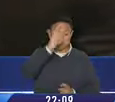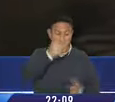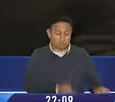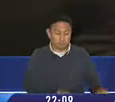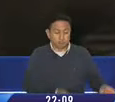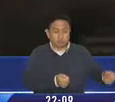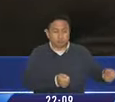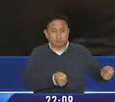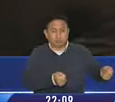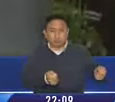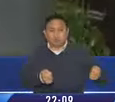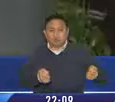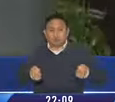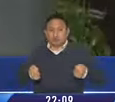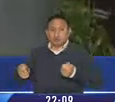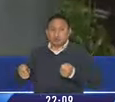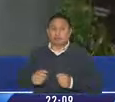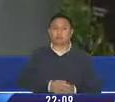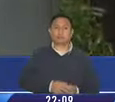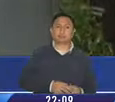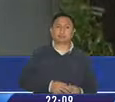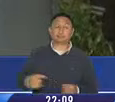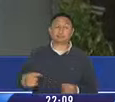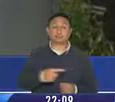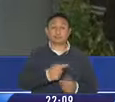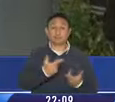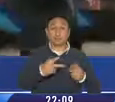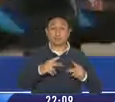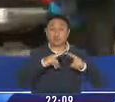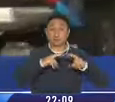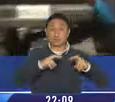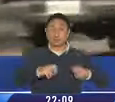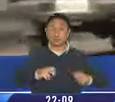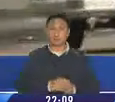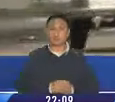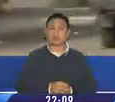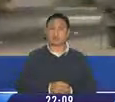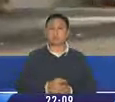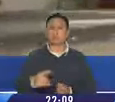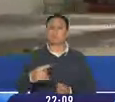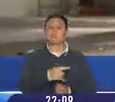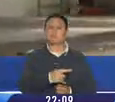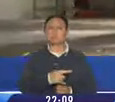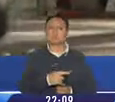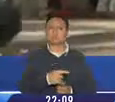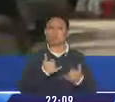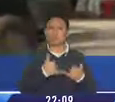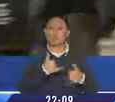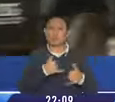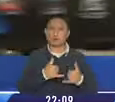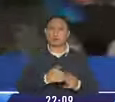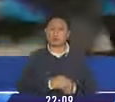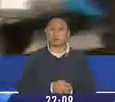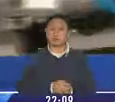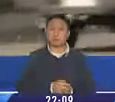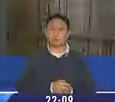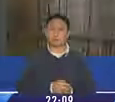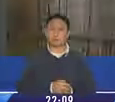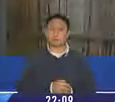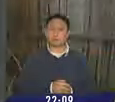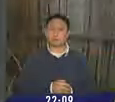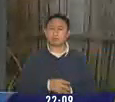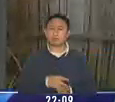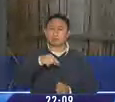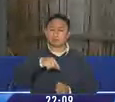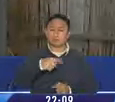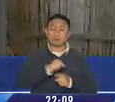de criminalística. La escena era investigada. No, jugaba nomás. Jugaba, era jugador. Jugador. Jugaba, entrenaba